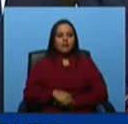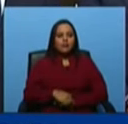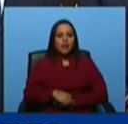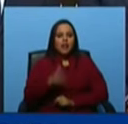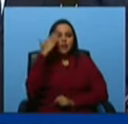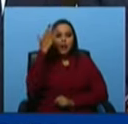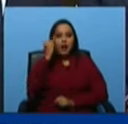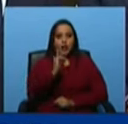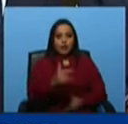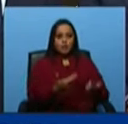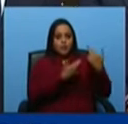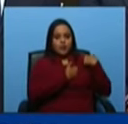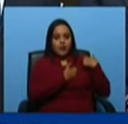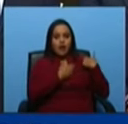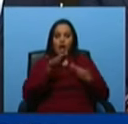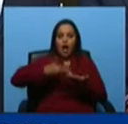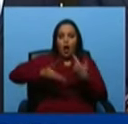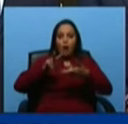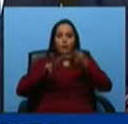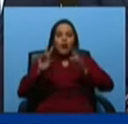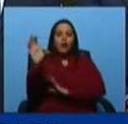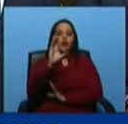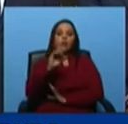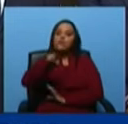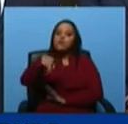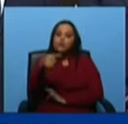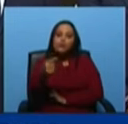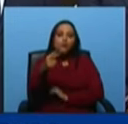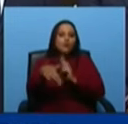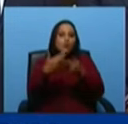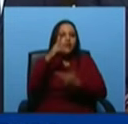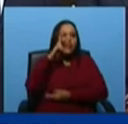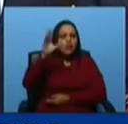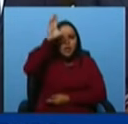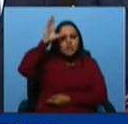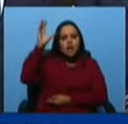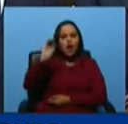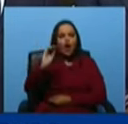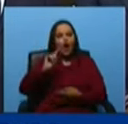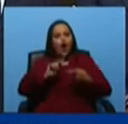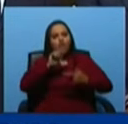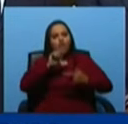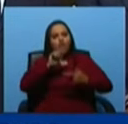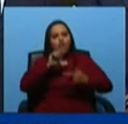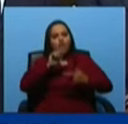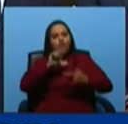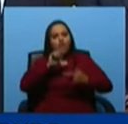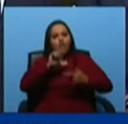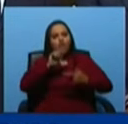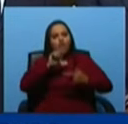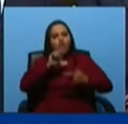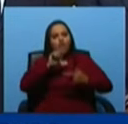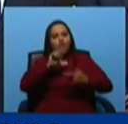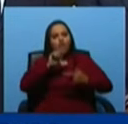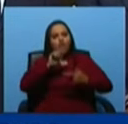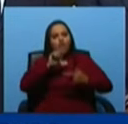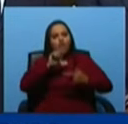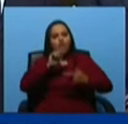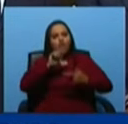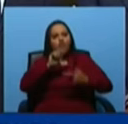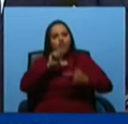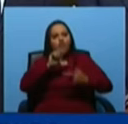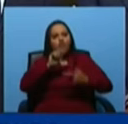responsabilidades la negociación de paz de Colombia ustedes no han visto nunca nuestro canciller o a la vicepresidenta o a mí opinar de la Y fíjate como levanta el